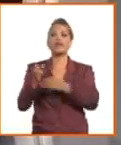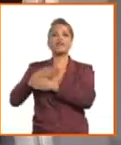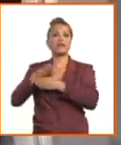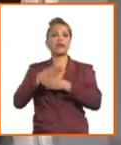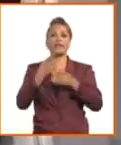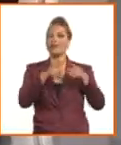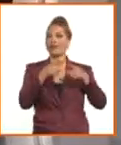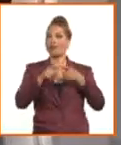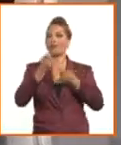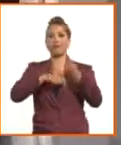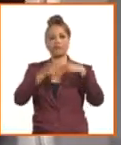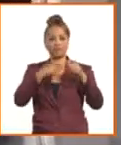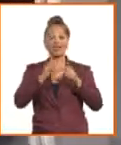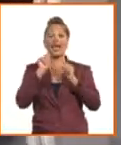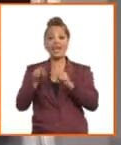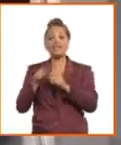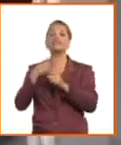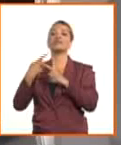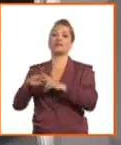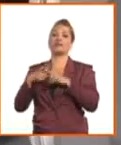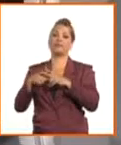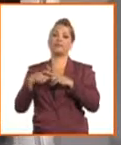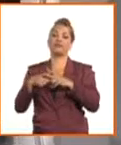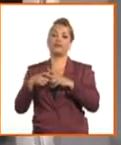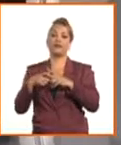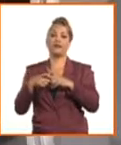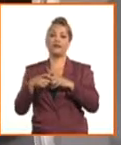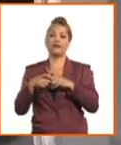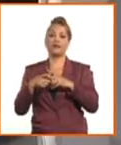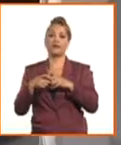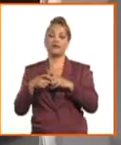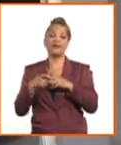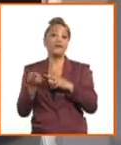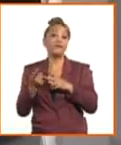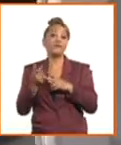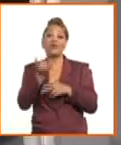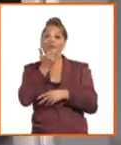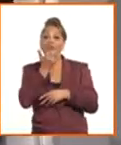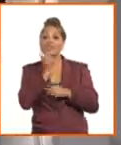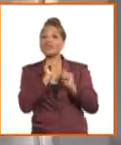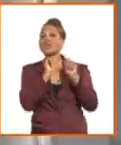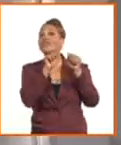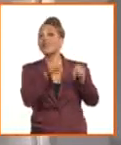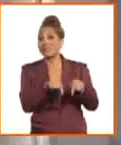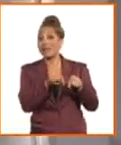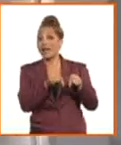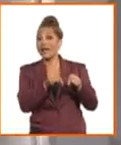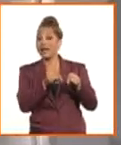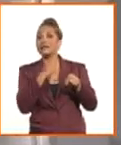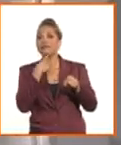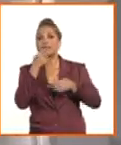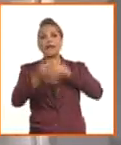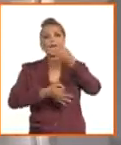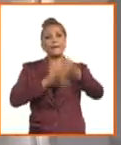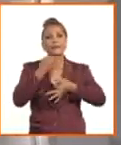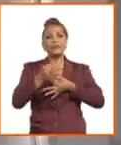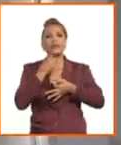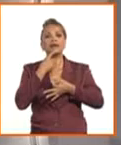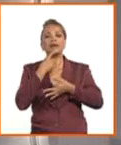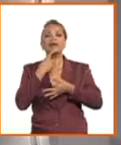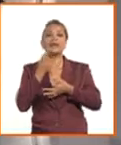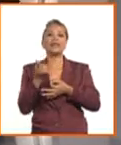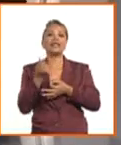se resuelven los problemas. Las incongruencias, las ineficiencias que están ahí se expresan en el entorno